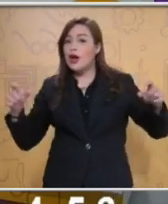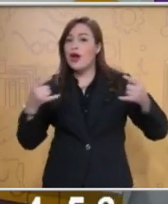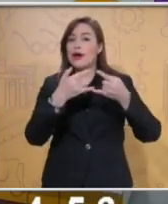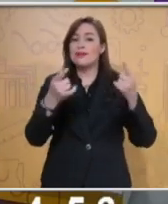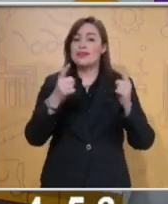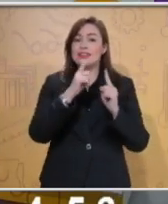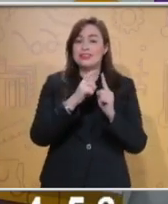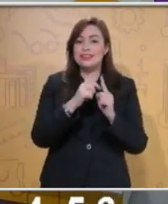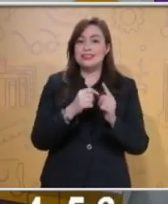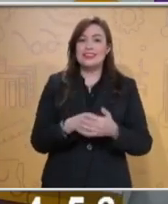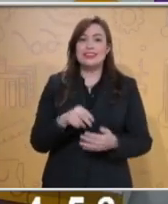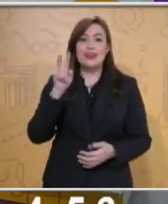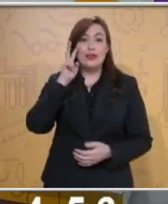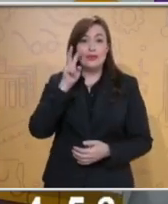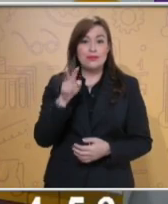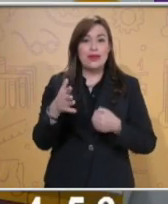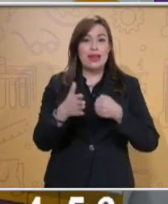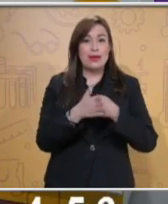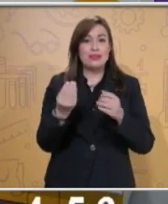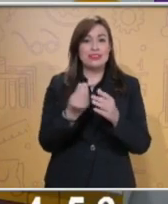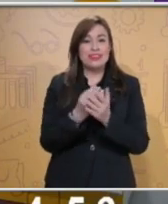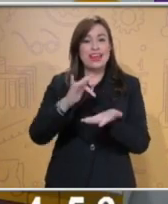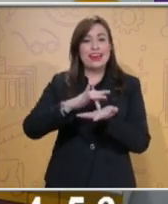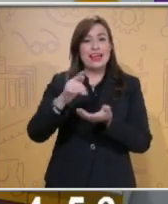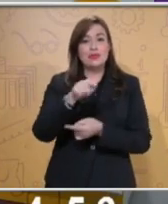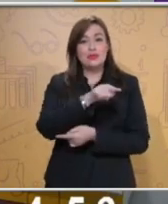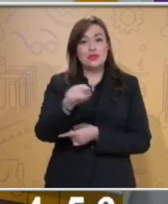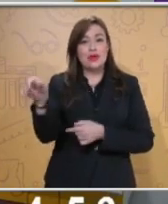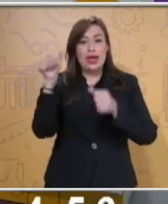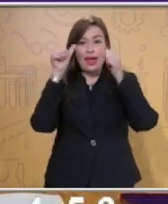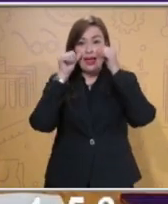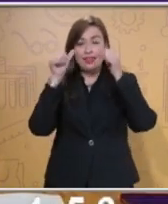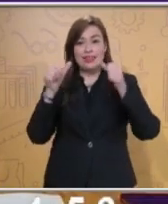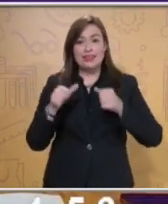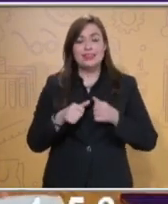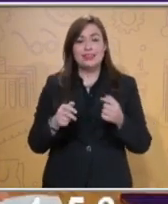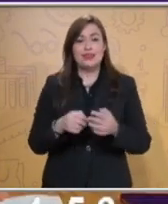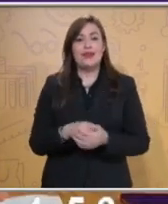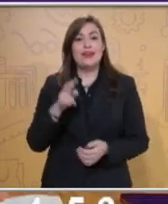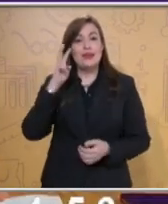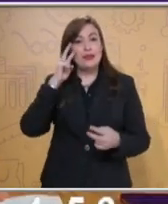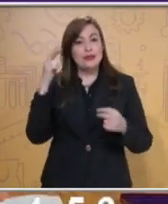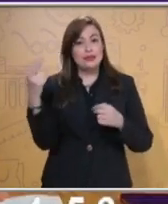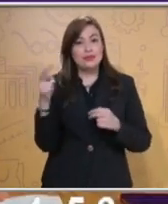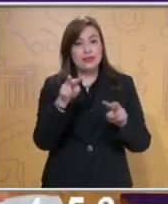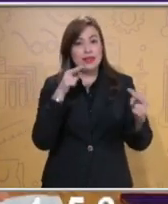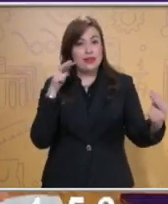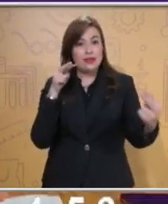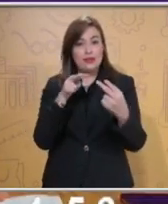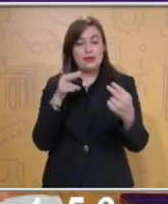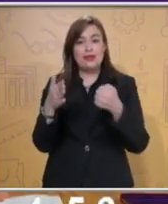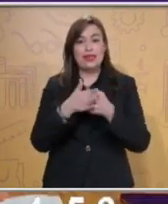I'll see you in the next class. Thank you for your attention, and see you in the next class.